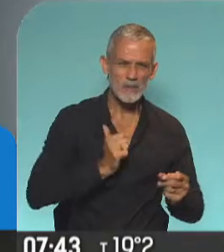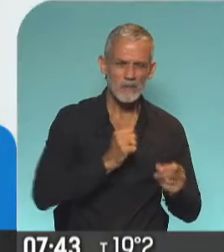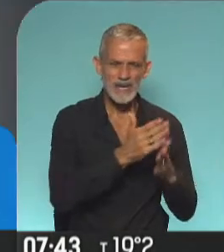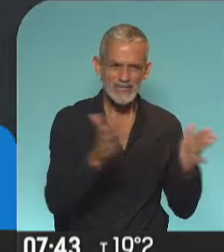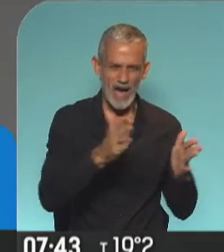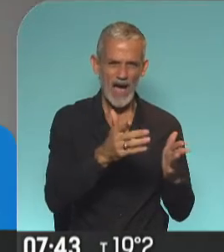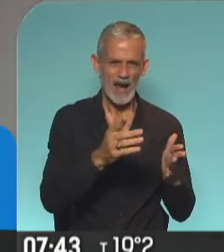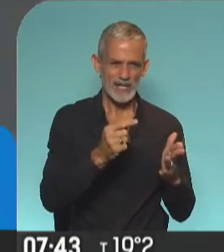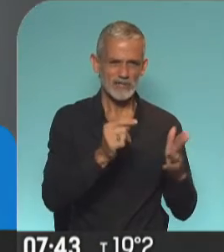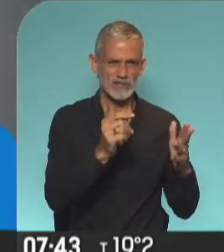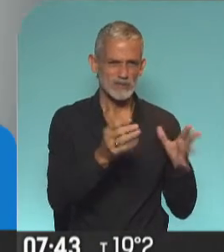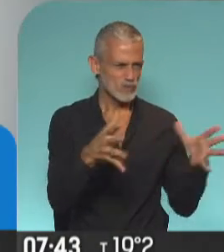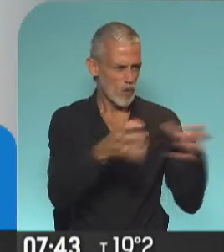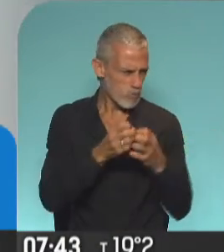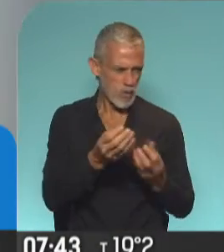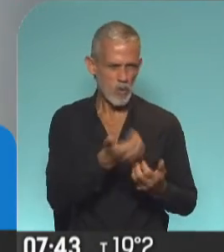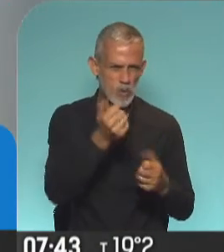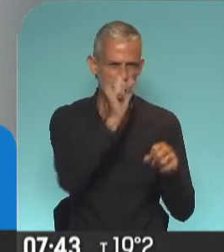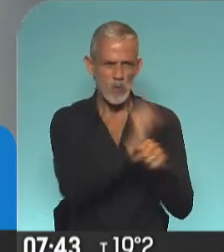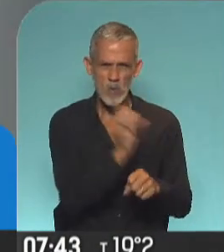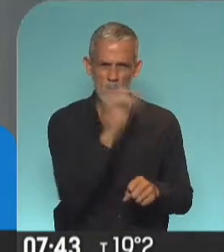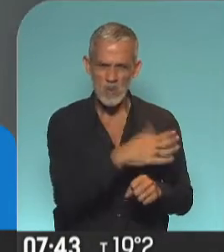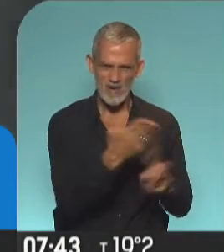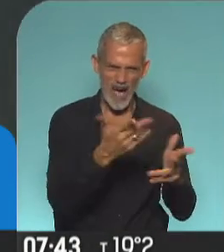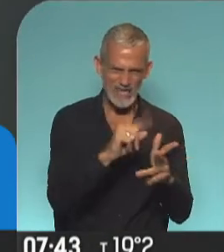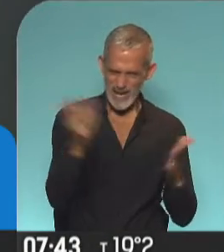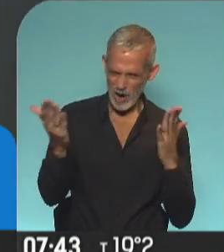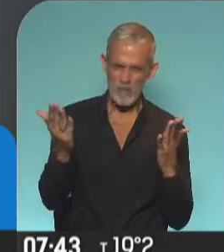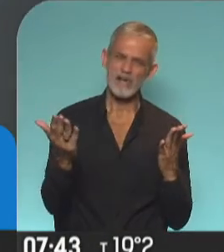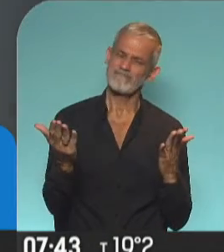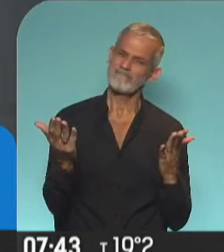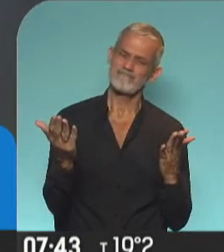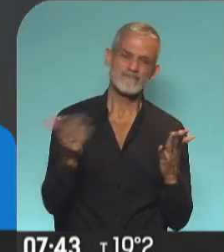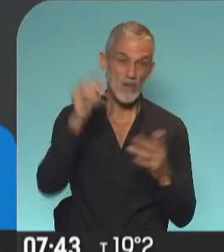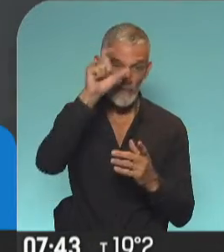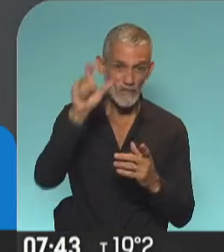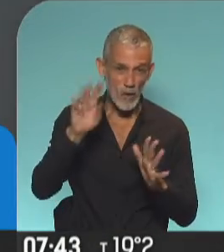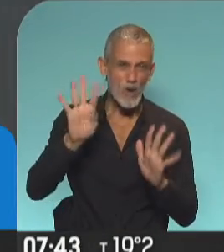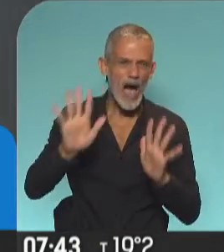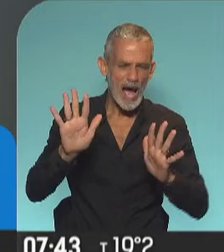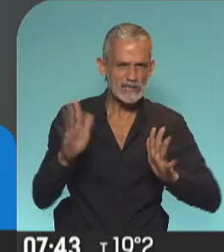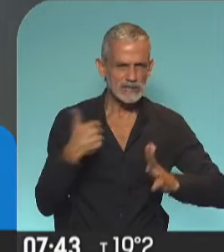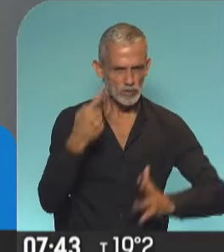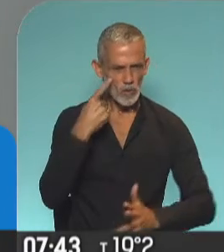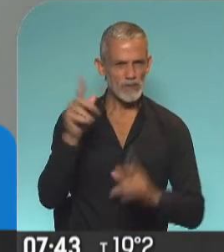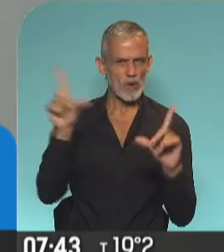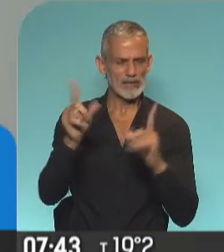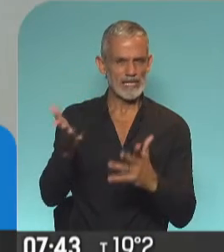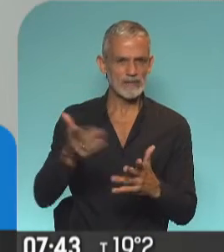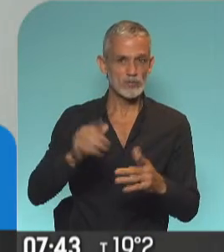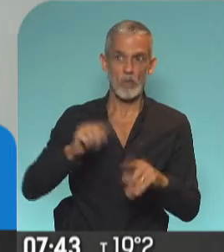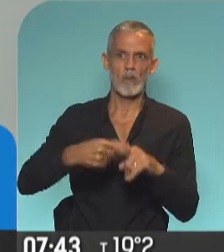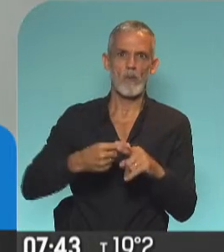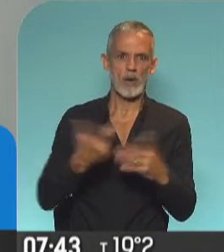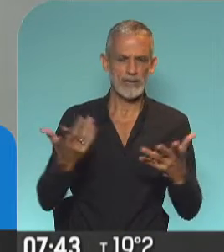lesa humanidad, centros clandestinos de detención, esto estaban denunciando en Formosa, esto lo escuchamos en los medios, a dirigentes